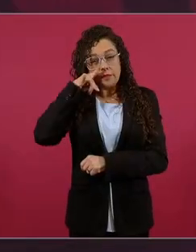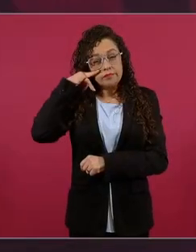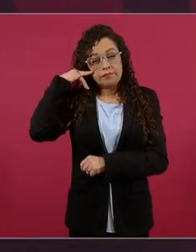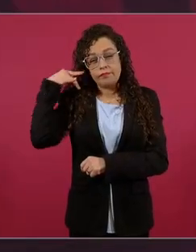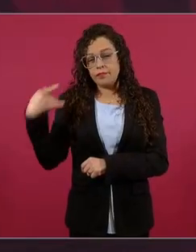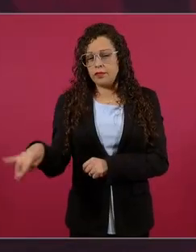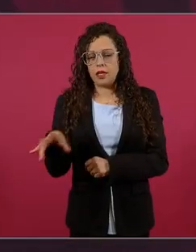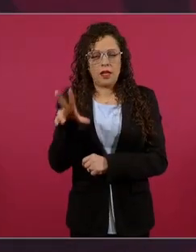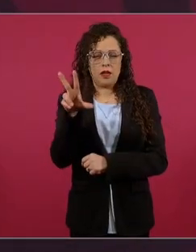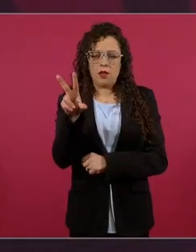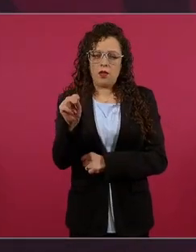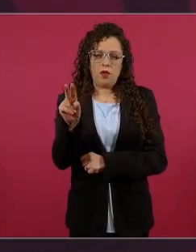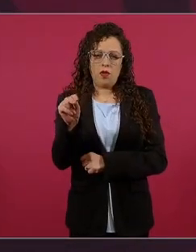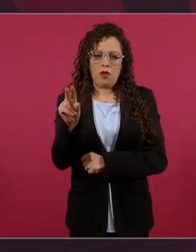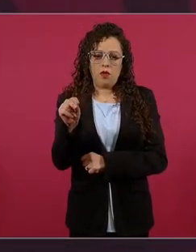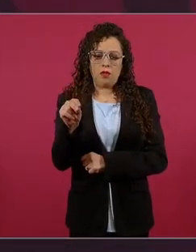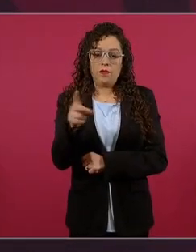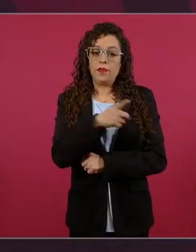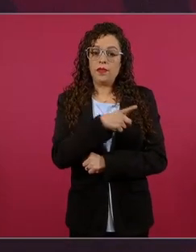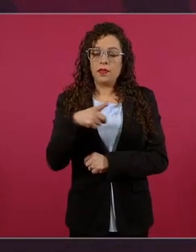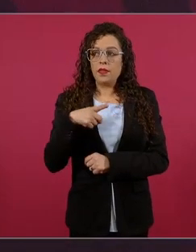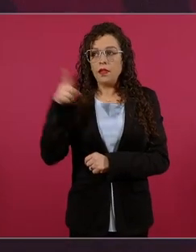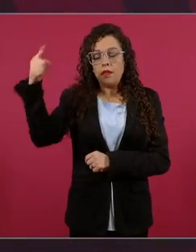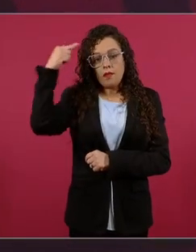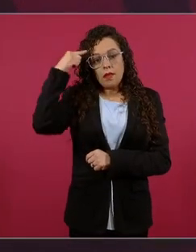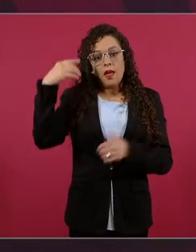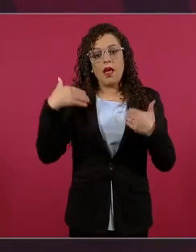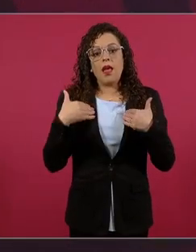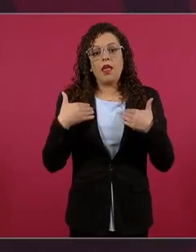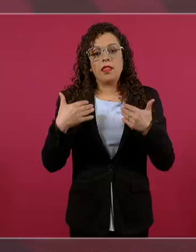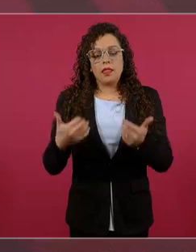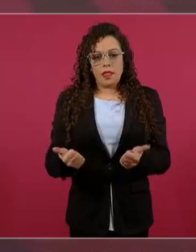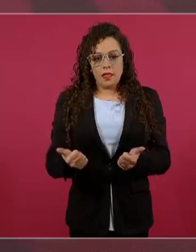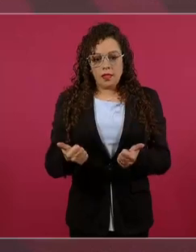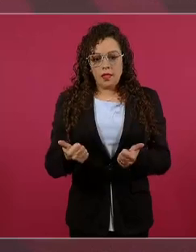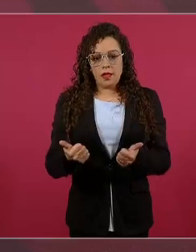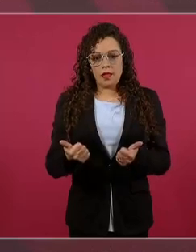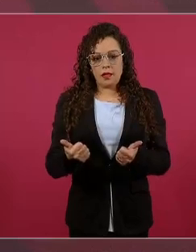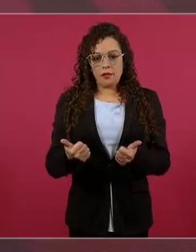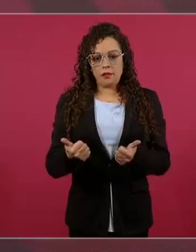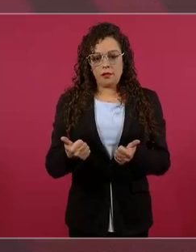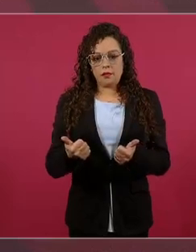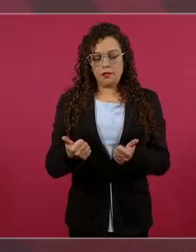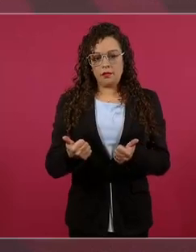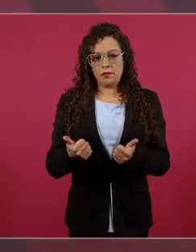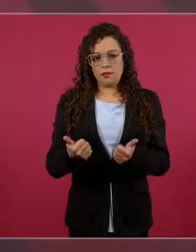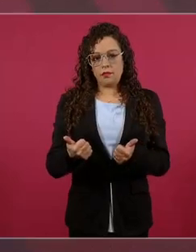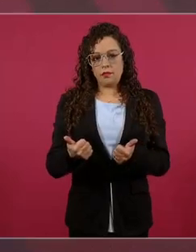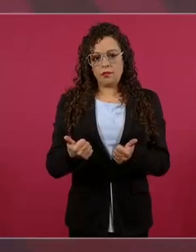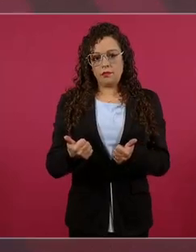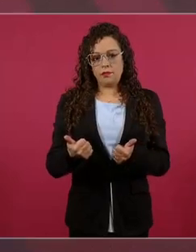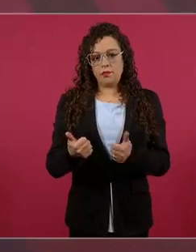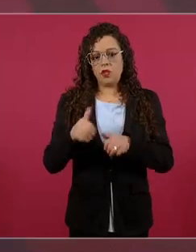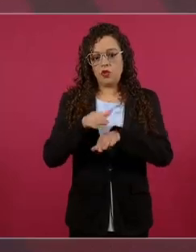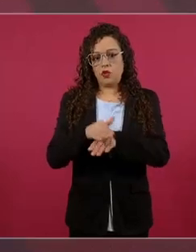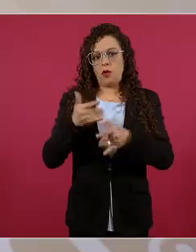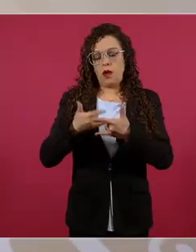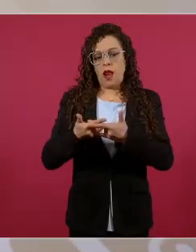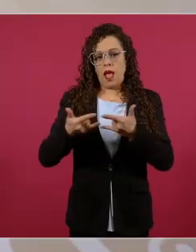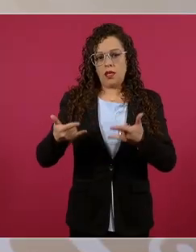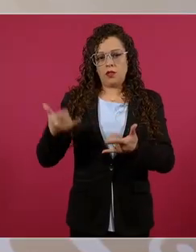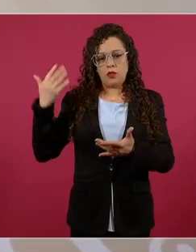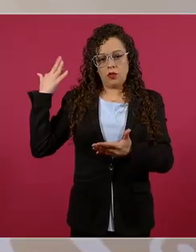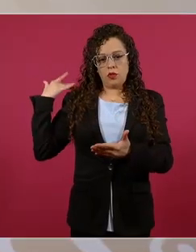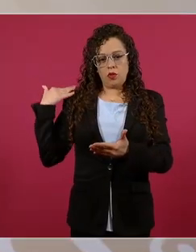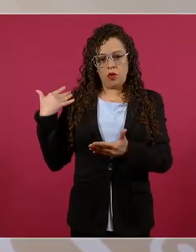urbanidad política, mandaron a intelectuales orgánicos, a periodistas,